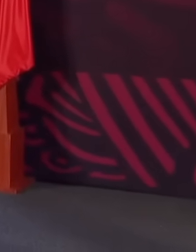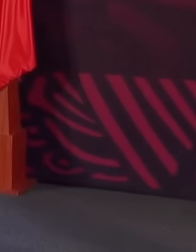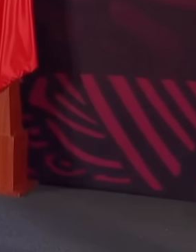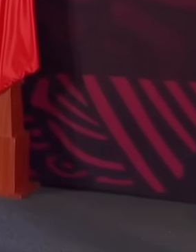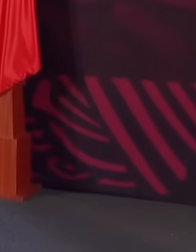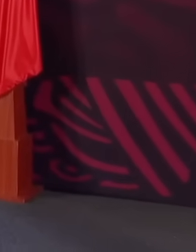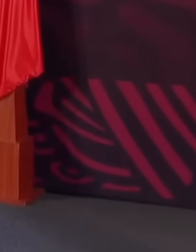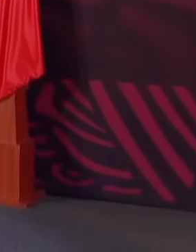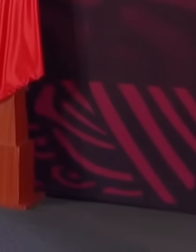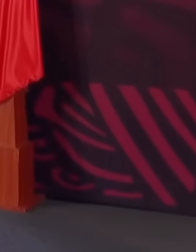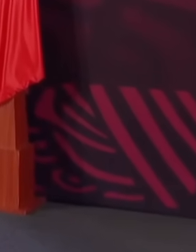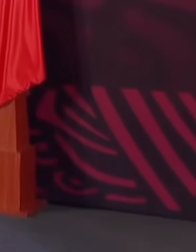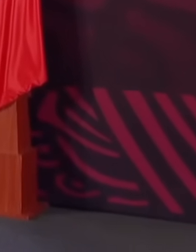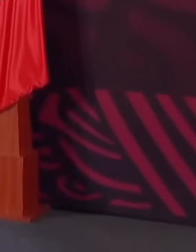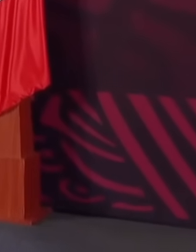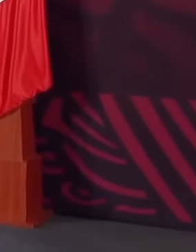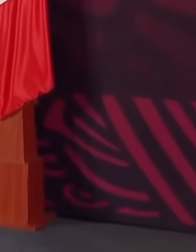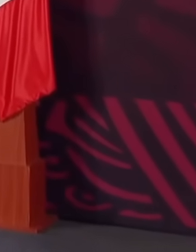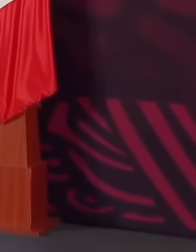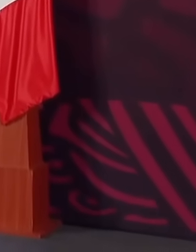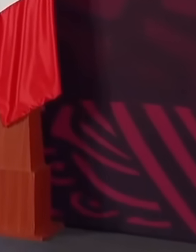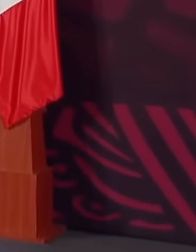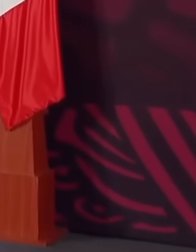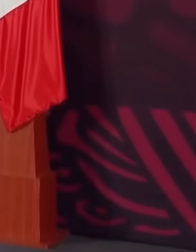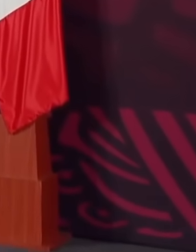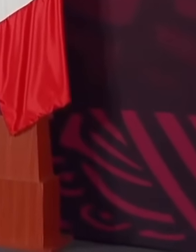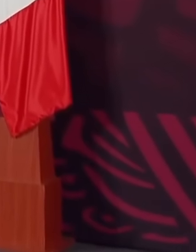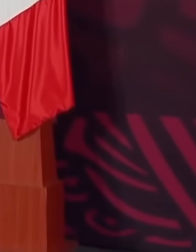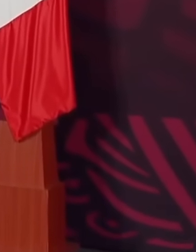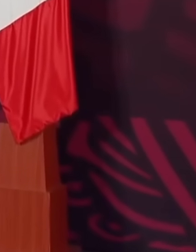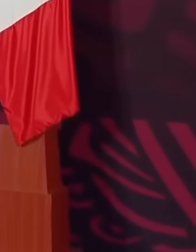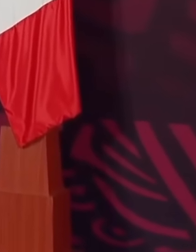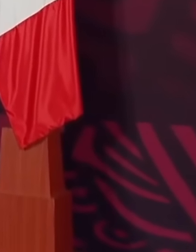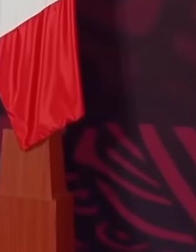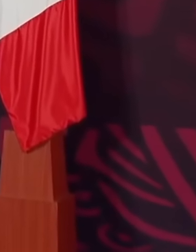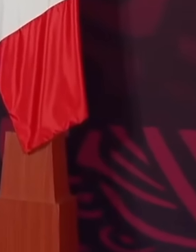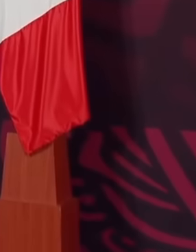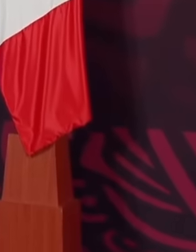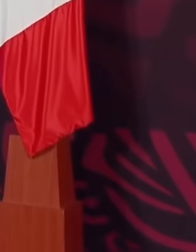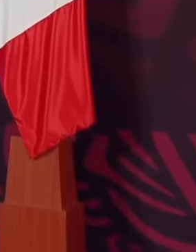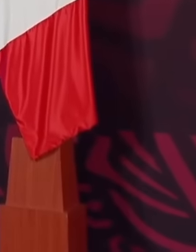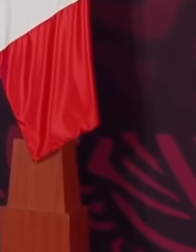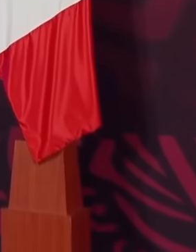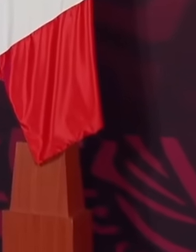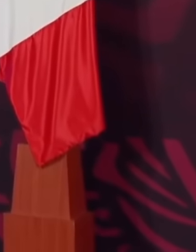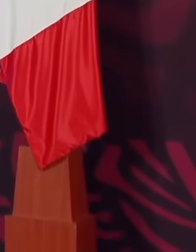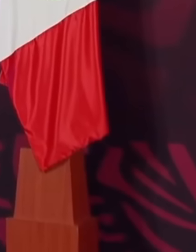falta de fraternidad, de solidaridad,